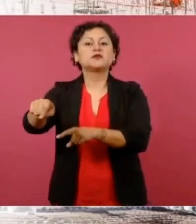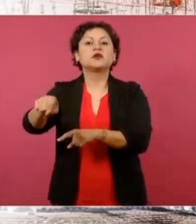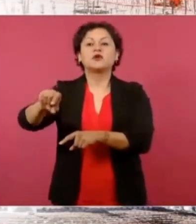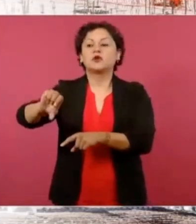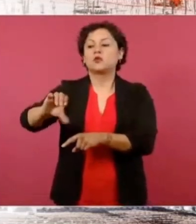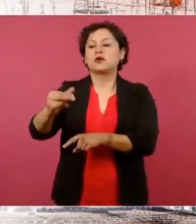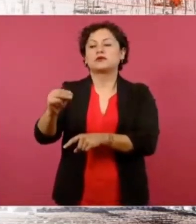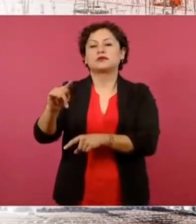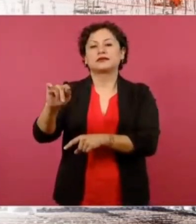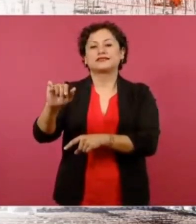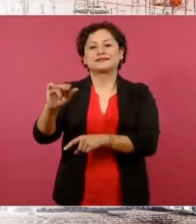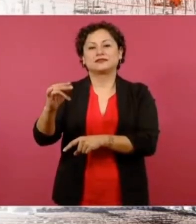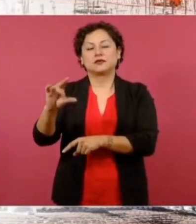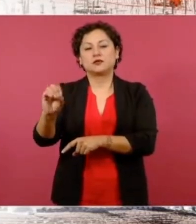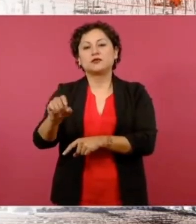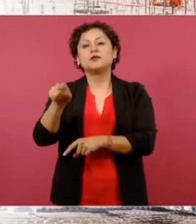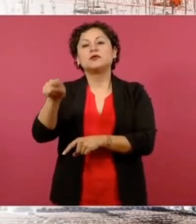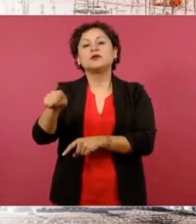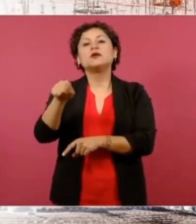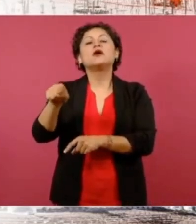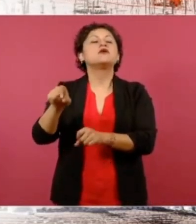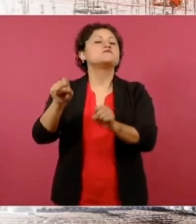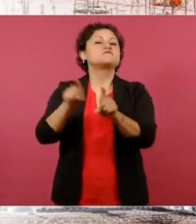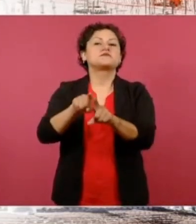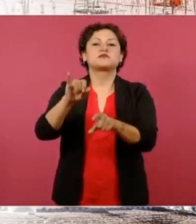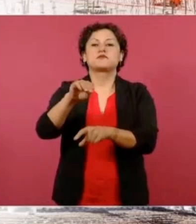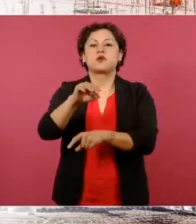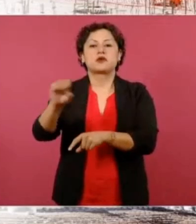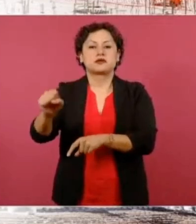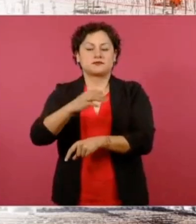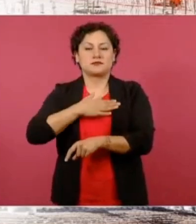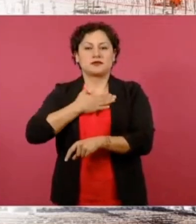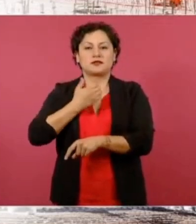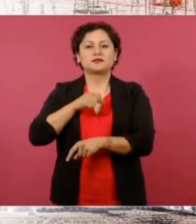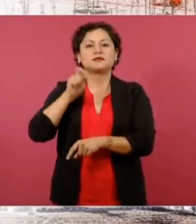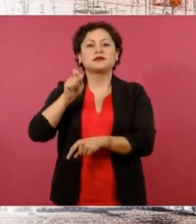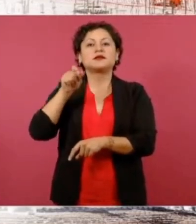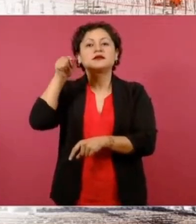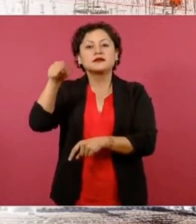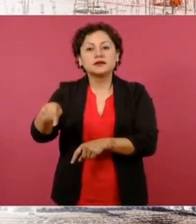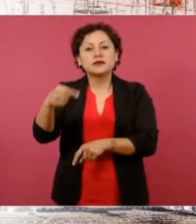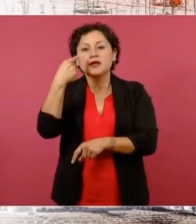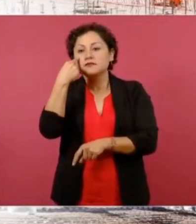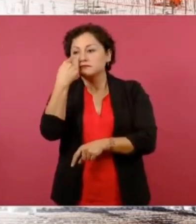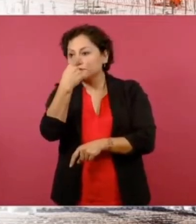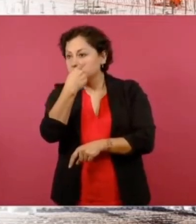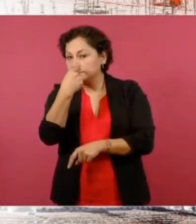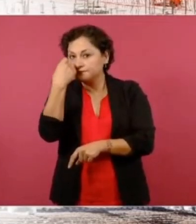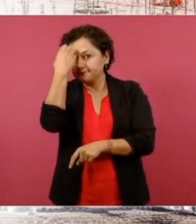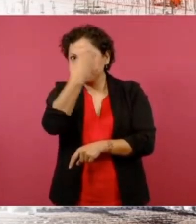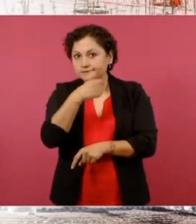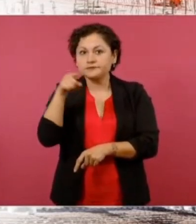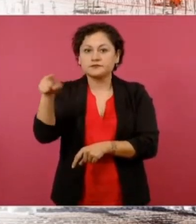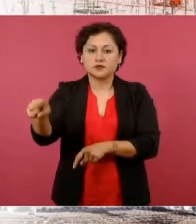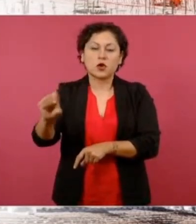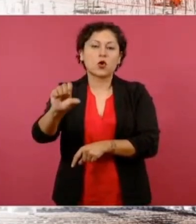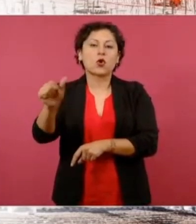Cuautlancingo y por parte de IMSS Bienestar la unidad de oftalmología del Hospital General de Cholula. En